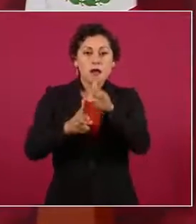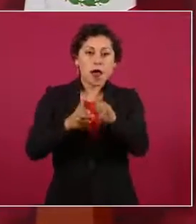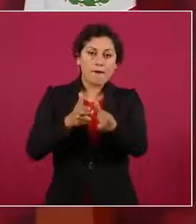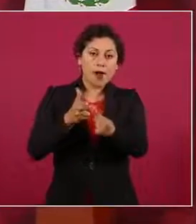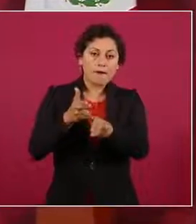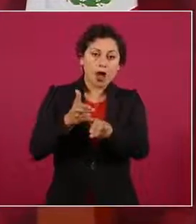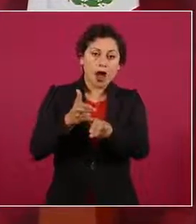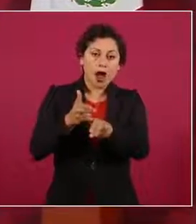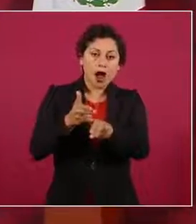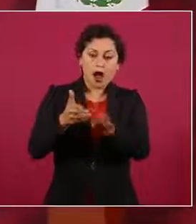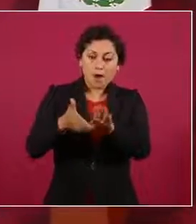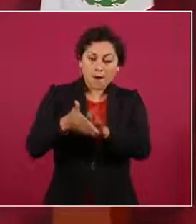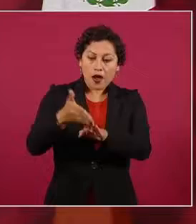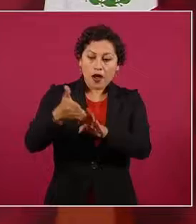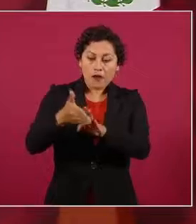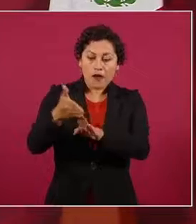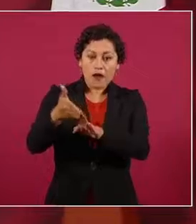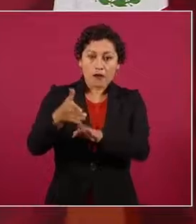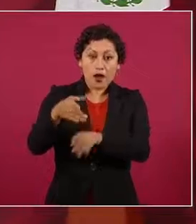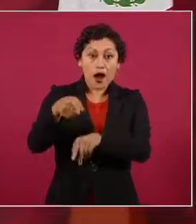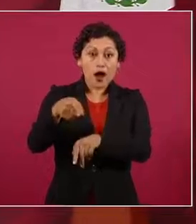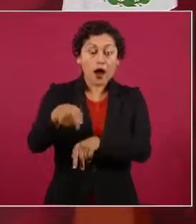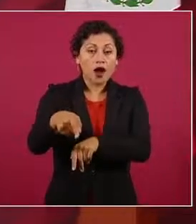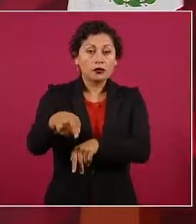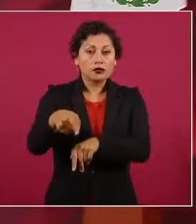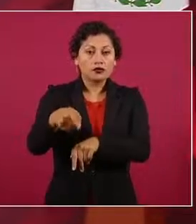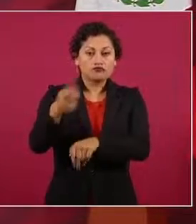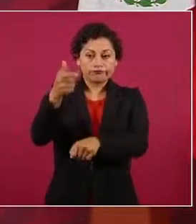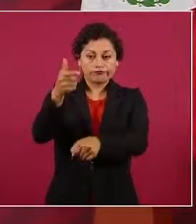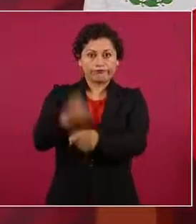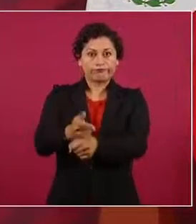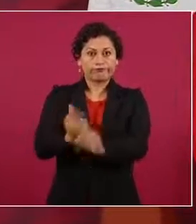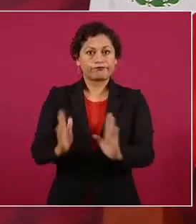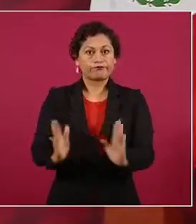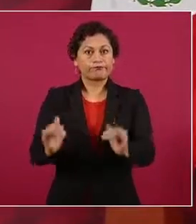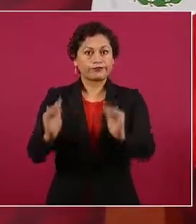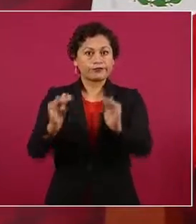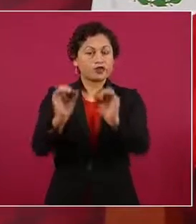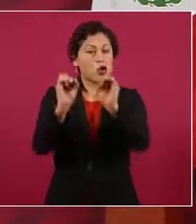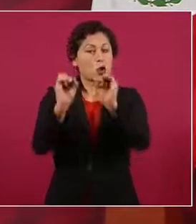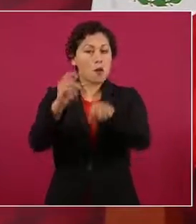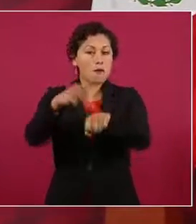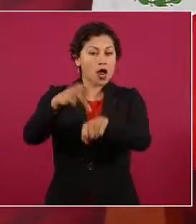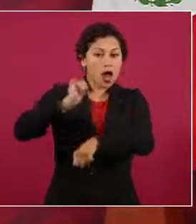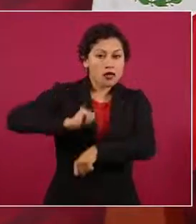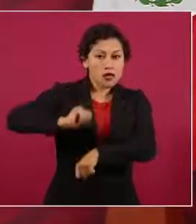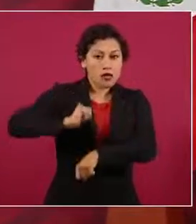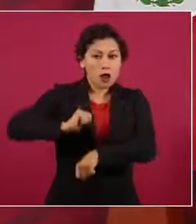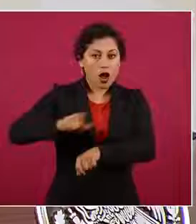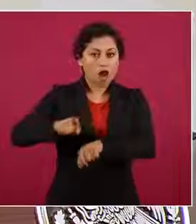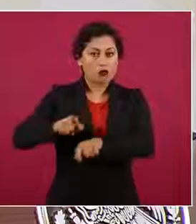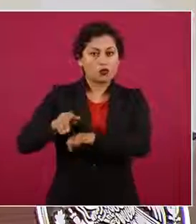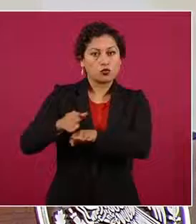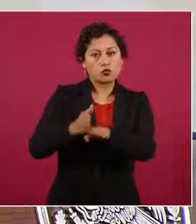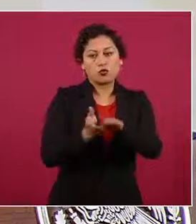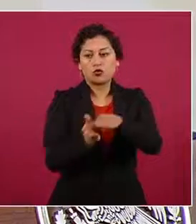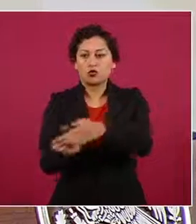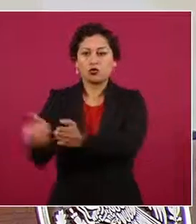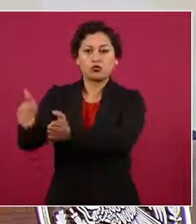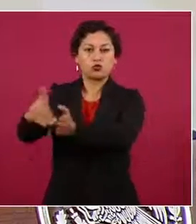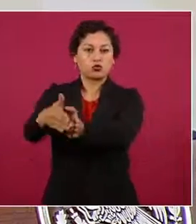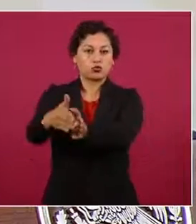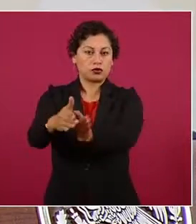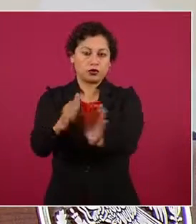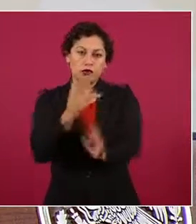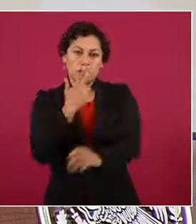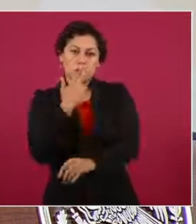se libra, se cuida. Y en el caso de cenotes y de ríos submarinos, ya